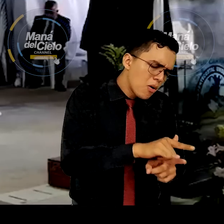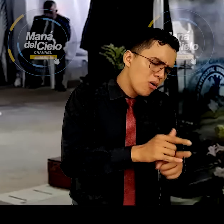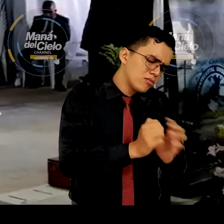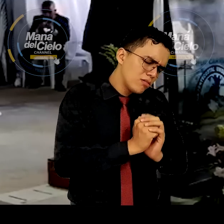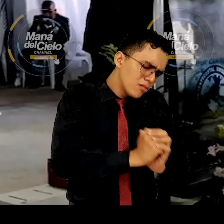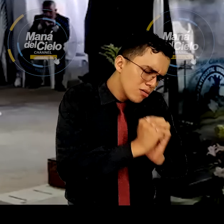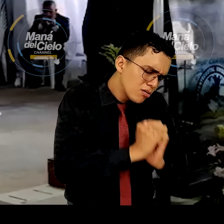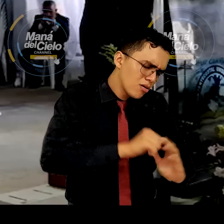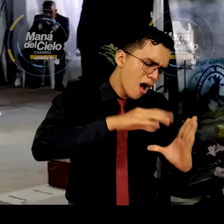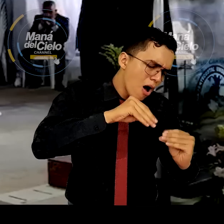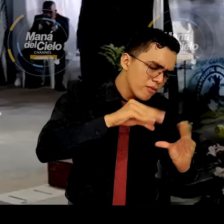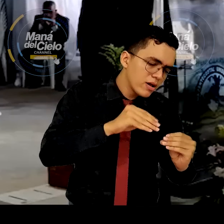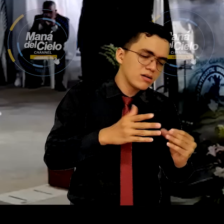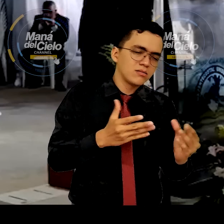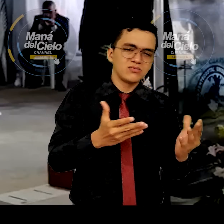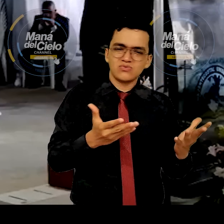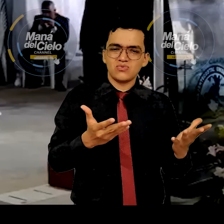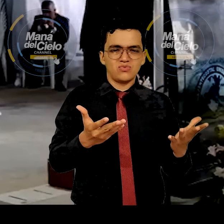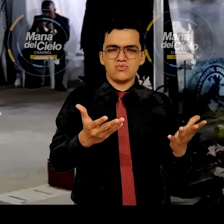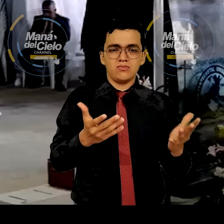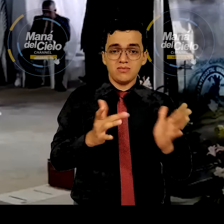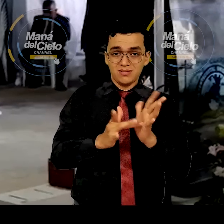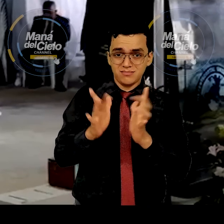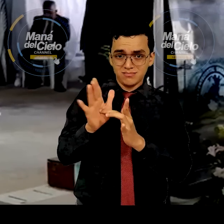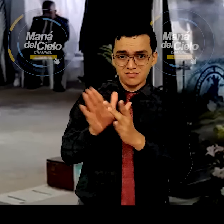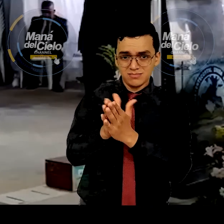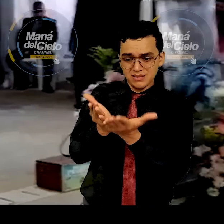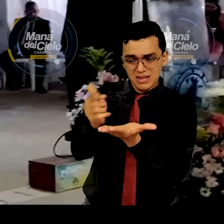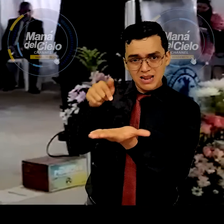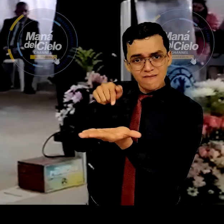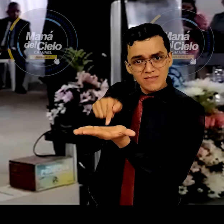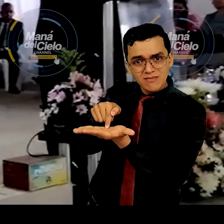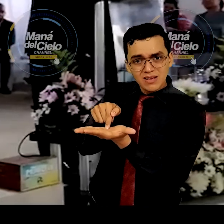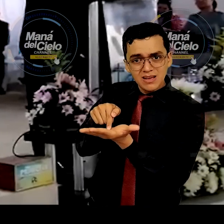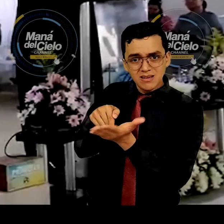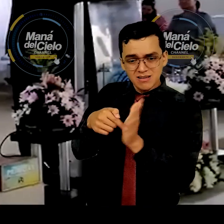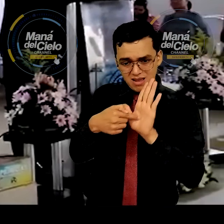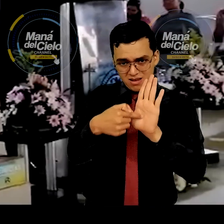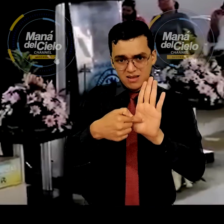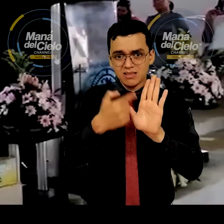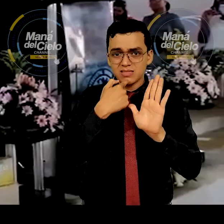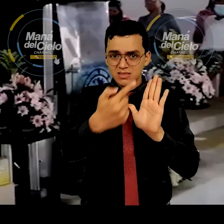¿Dónde encuentras tú en la Biblia que le hablan a los muertos? Si Dios lo prohíbe.